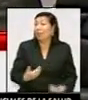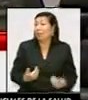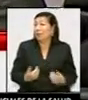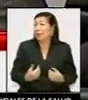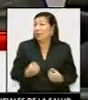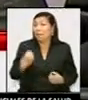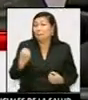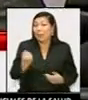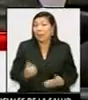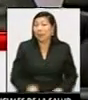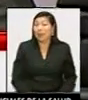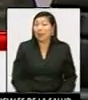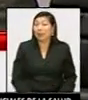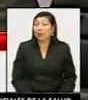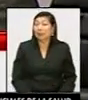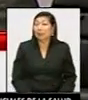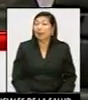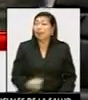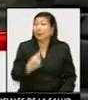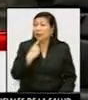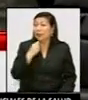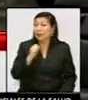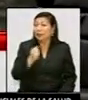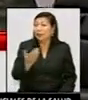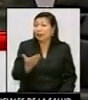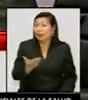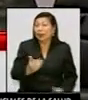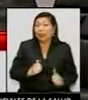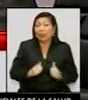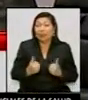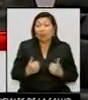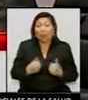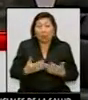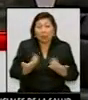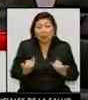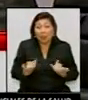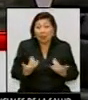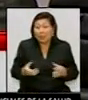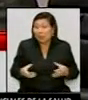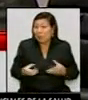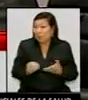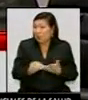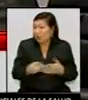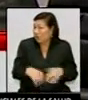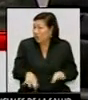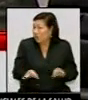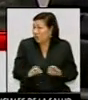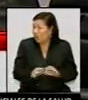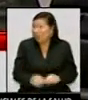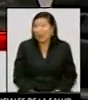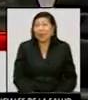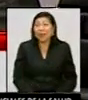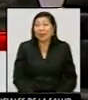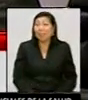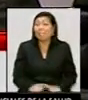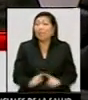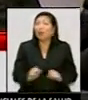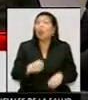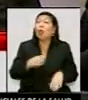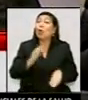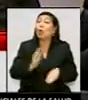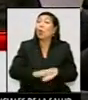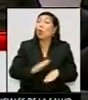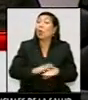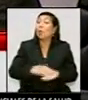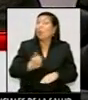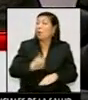el poder de decidir las acciones que podemos tomar en esta comisión tan importante. Pero sí, presidente, acá es culpa también del